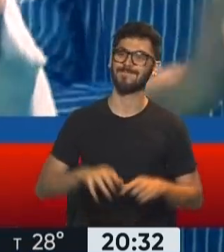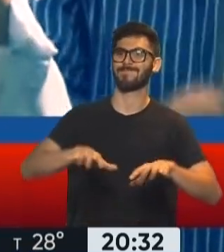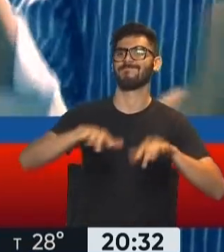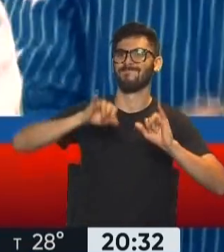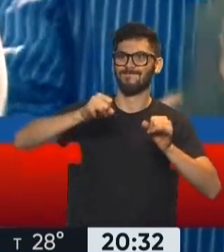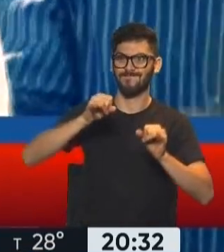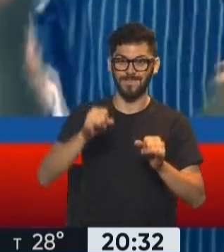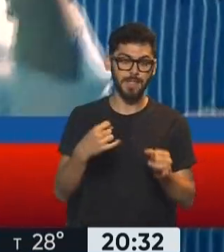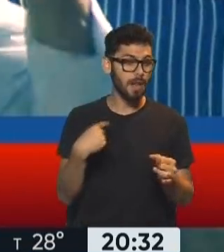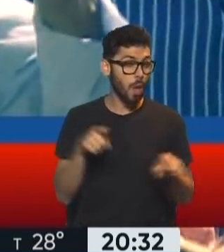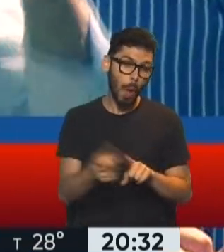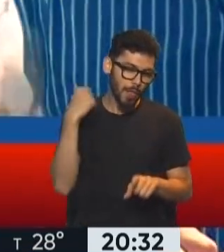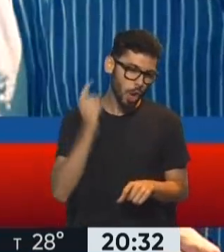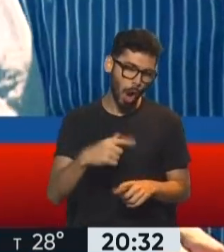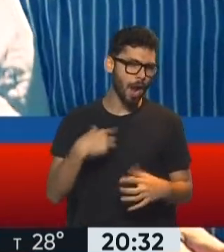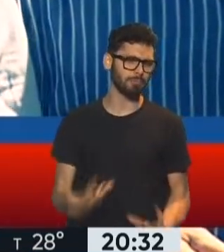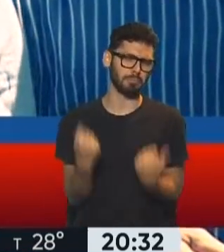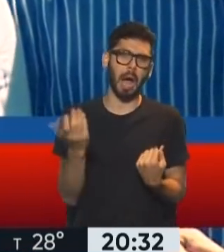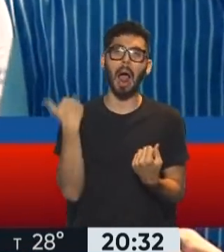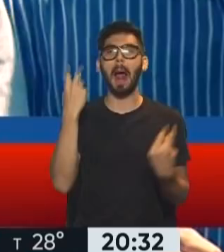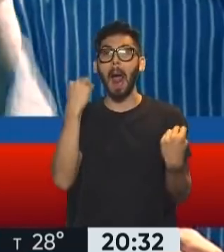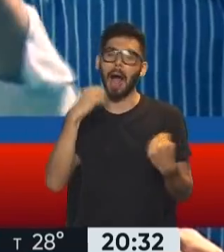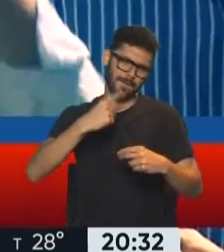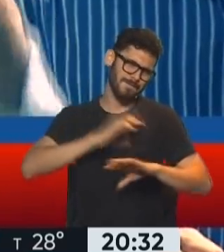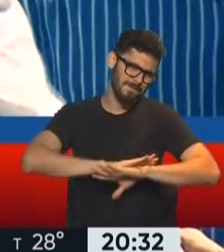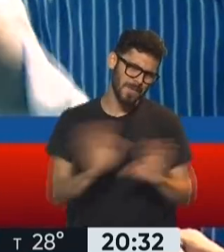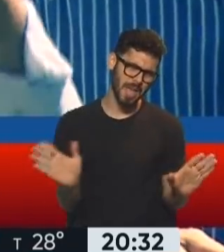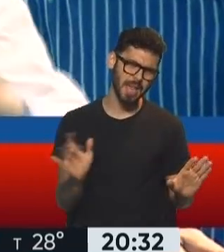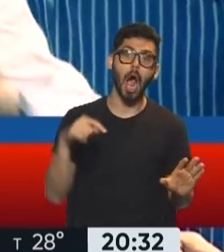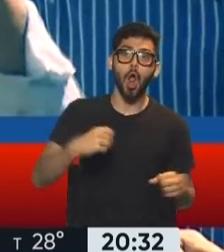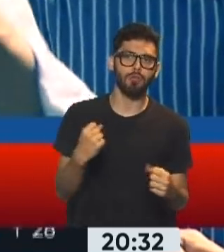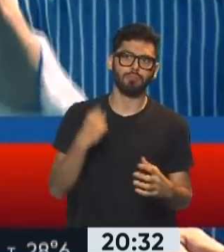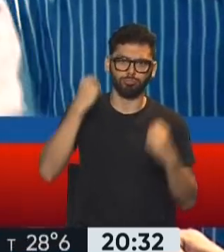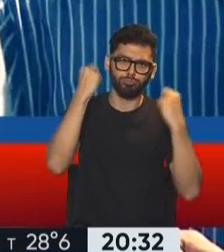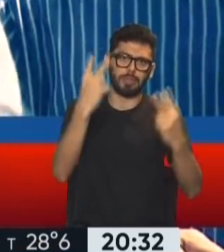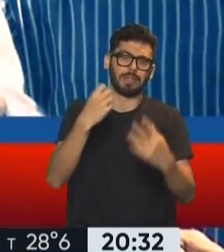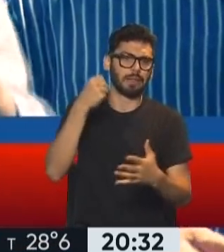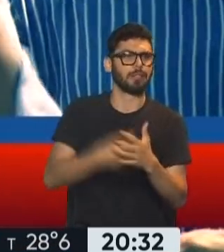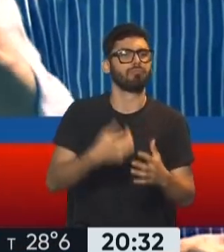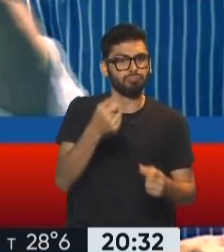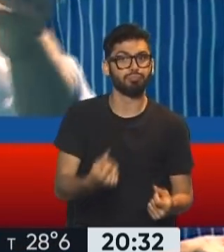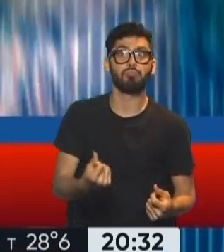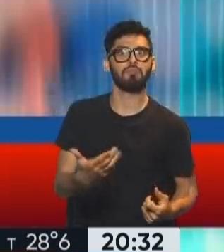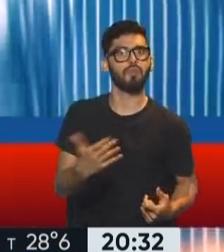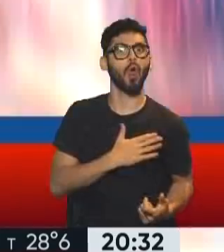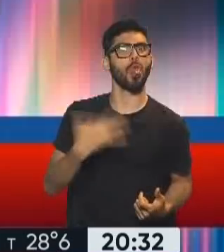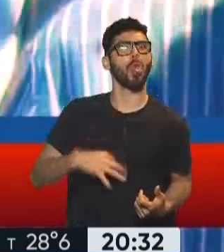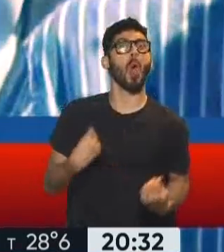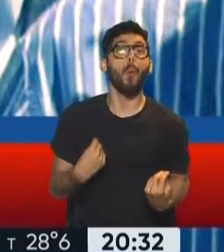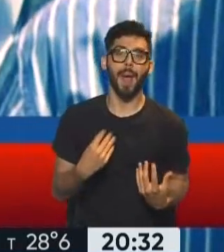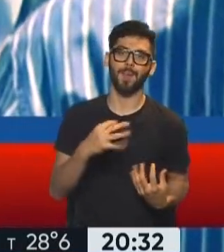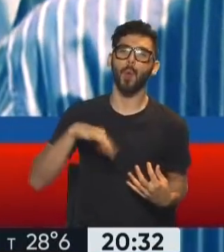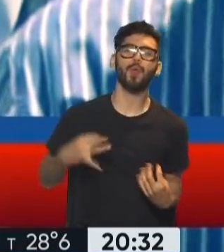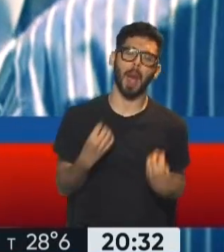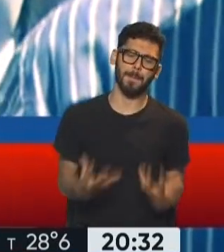ya estamos empoderados, ya no somos más borregos. Ya vamos a luchar por lo que creemos que nos corresponde, que es tener una vida mejor.